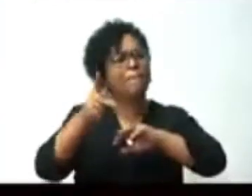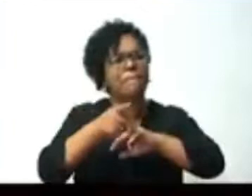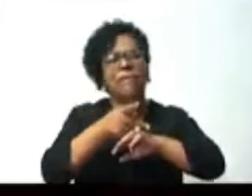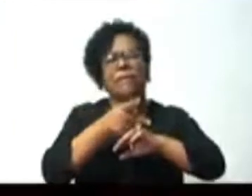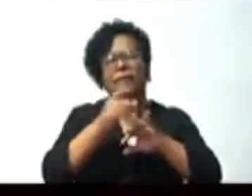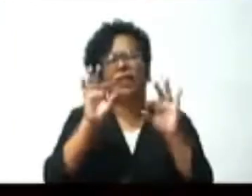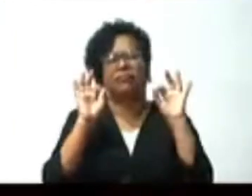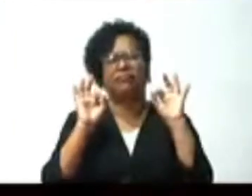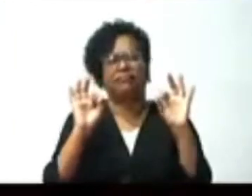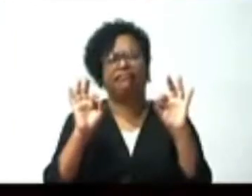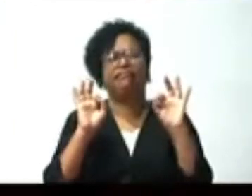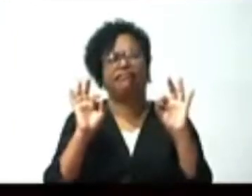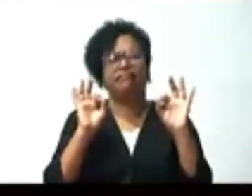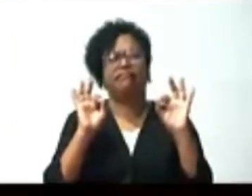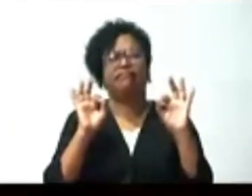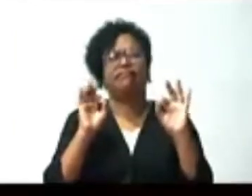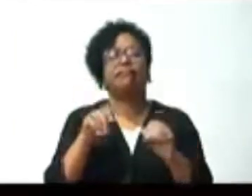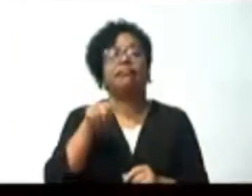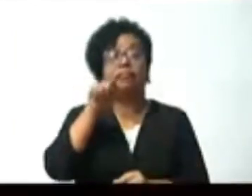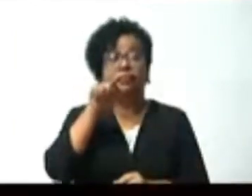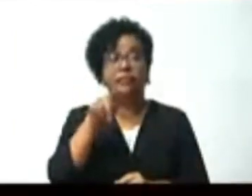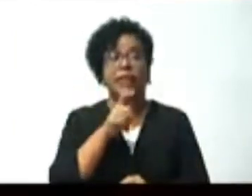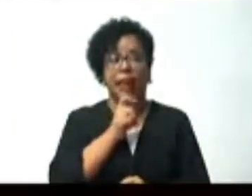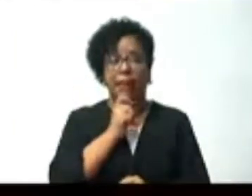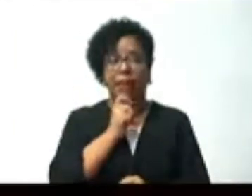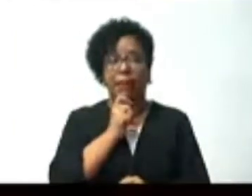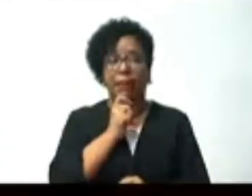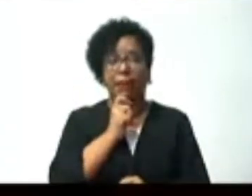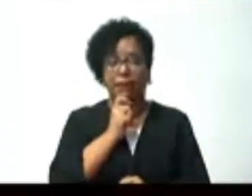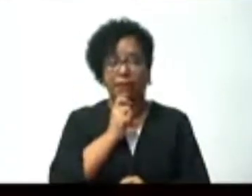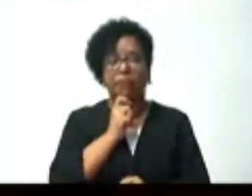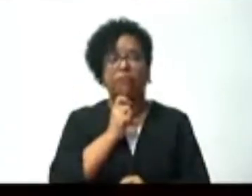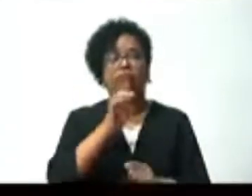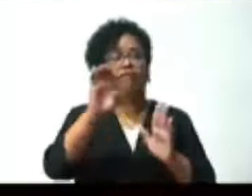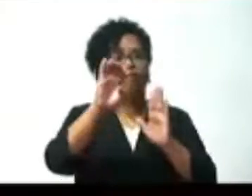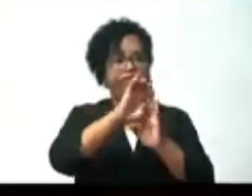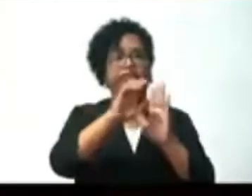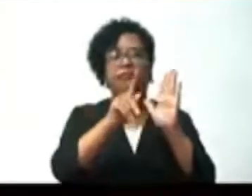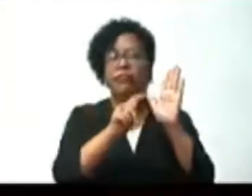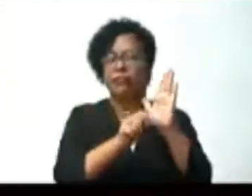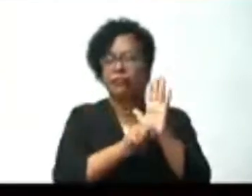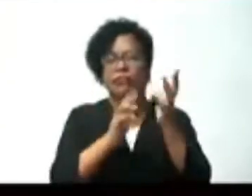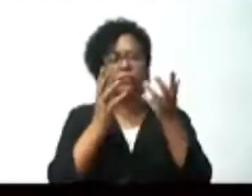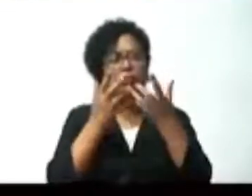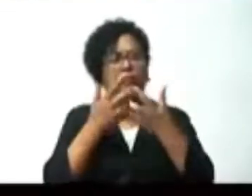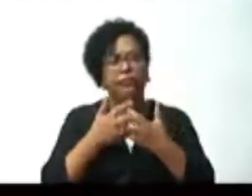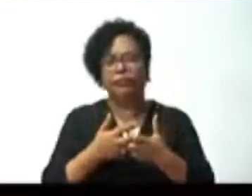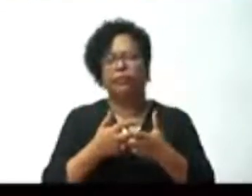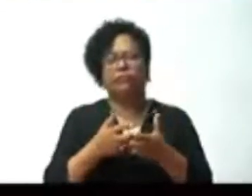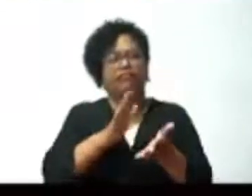que ejercía el periodismo apegado a la ética y a los principios